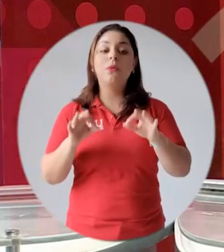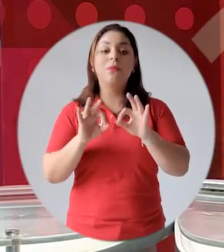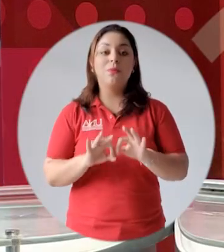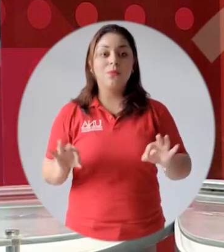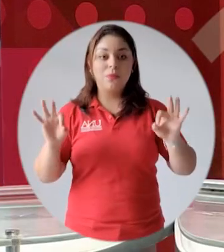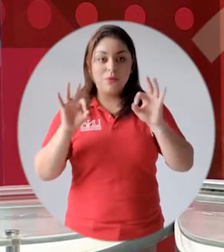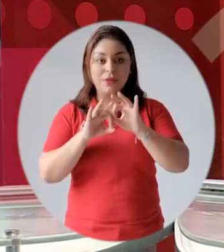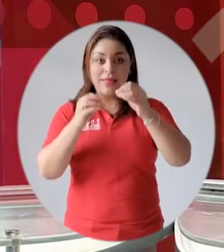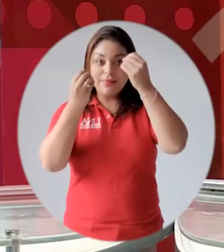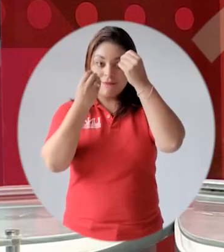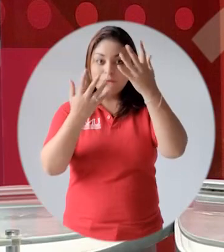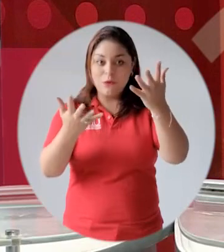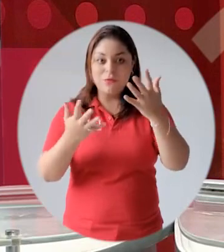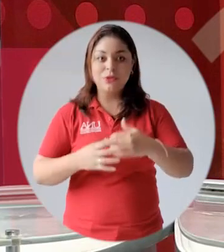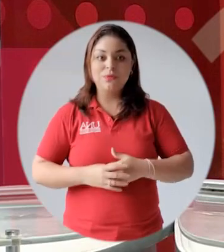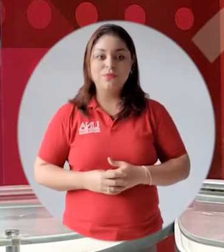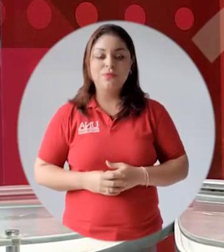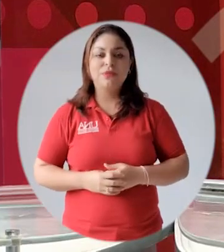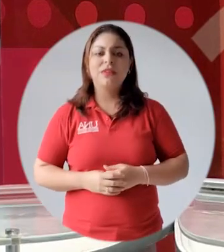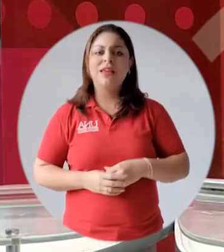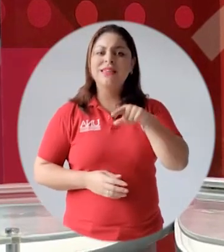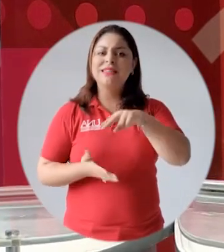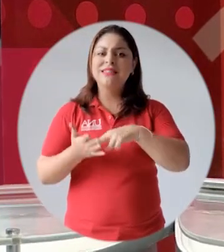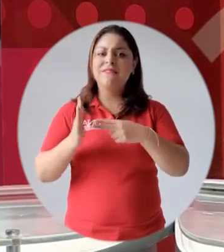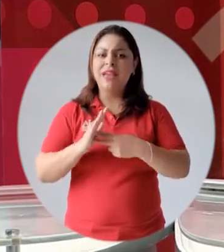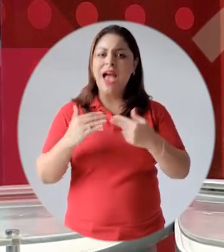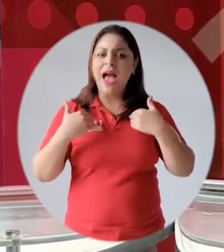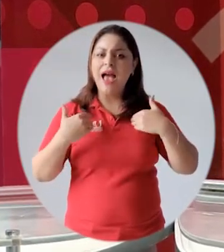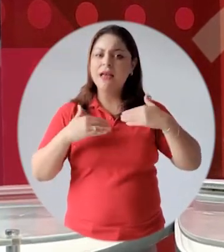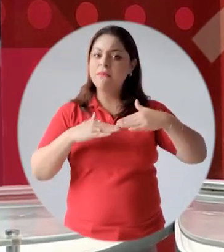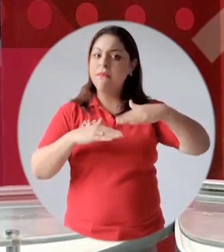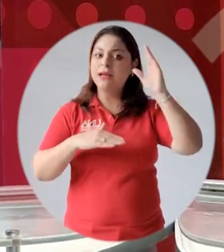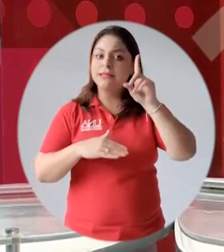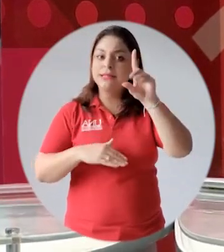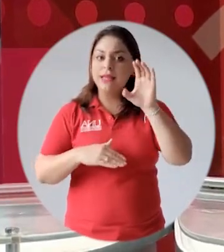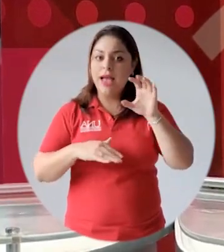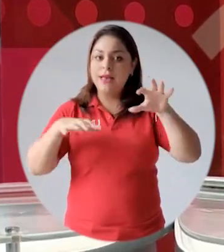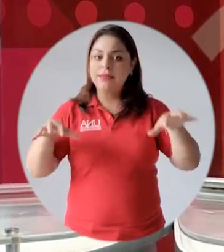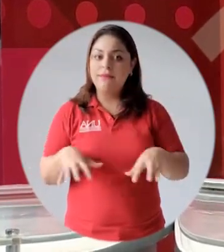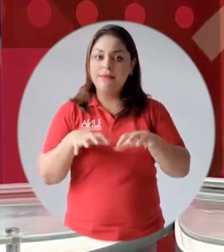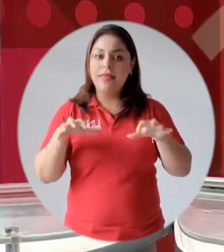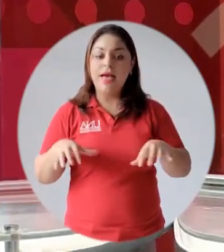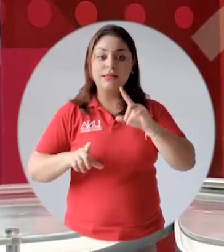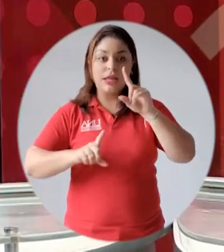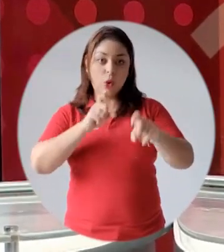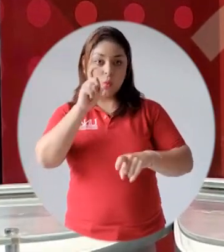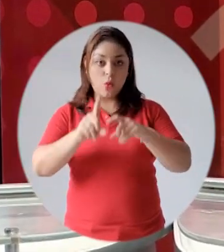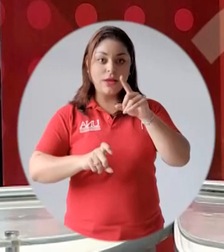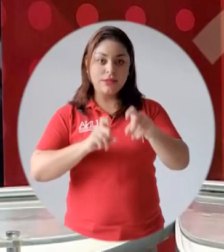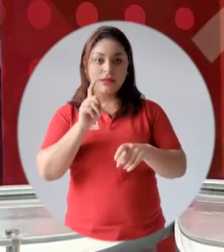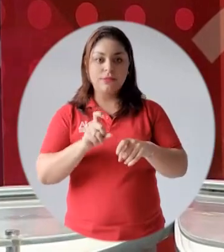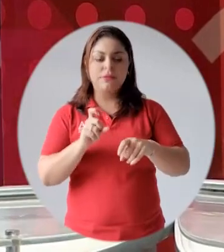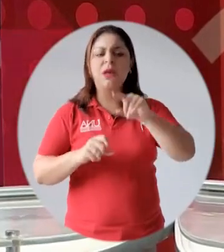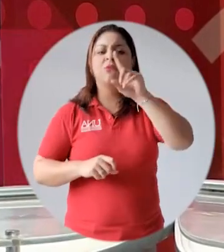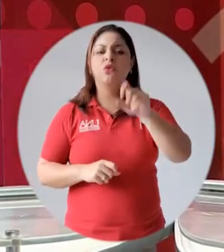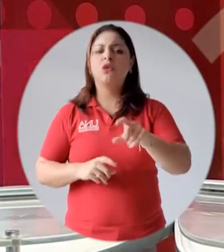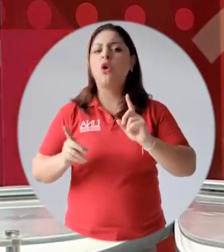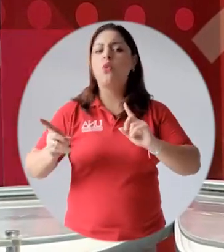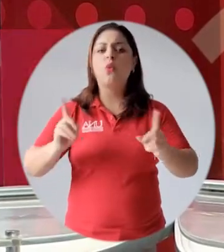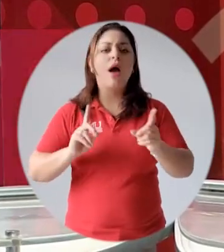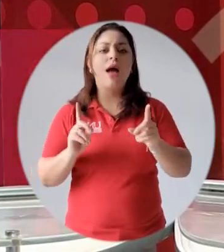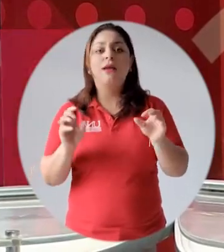Muy importante esta información. Ahora, usted dice que son más de 100 actividades las que miden la encuesta. ¿Cuáles son las